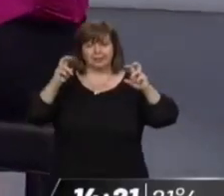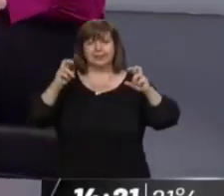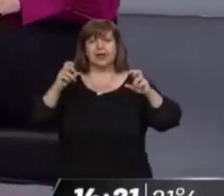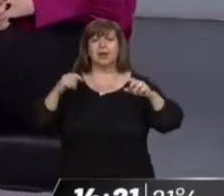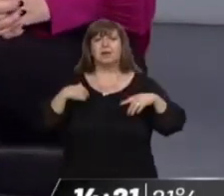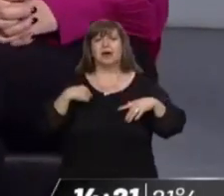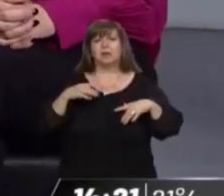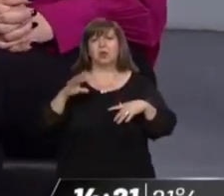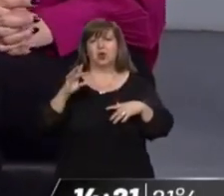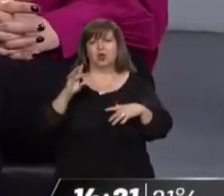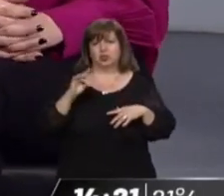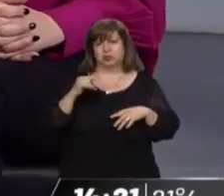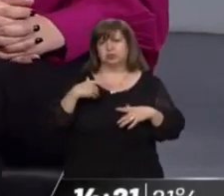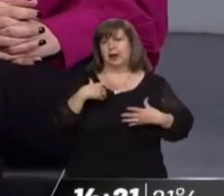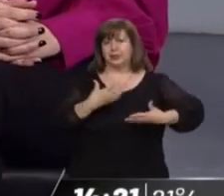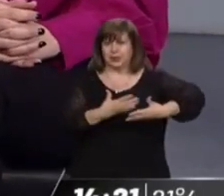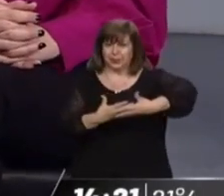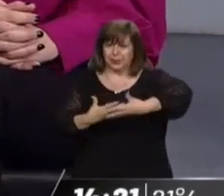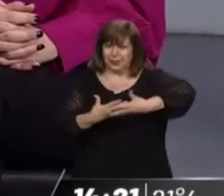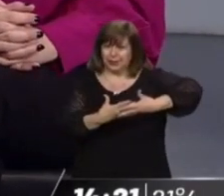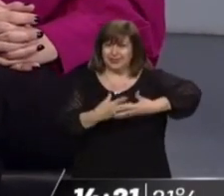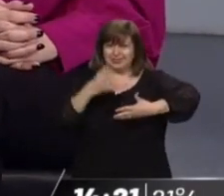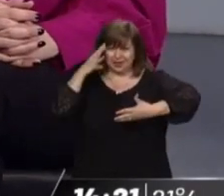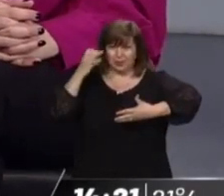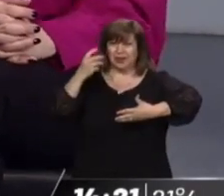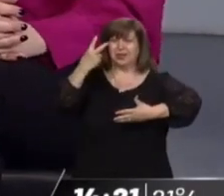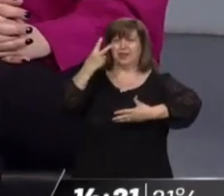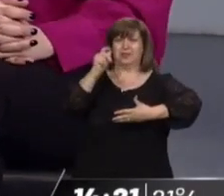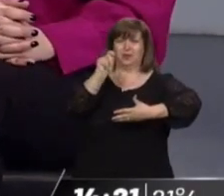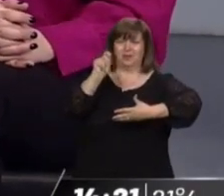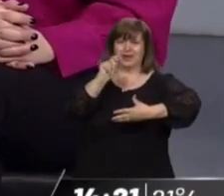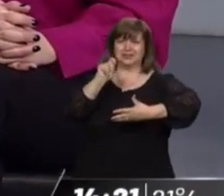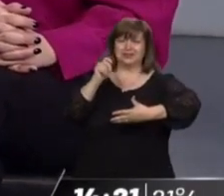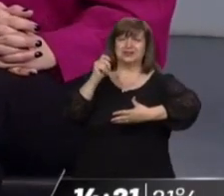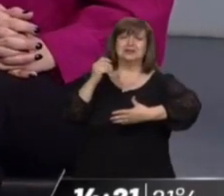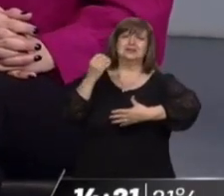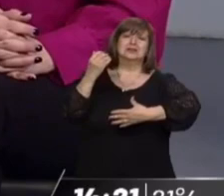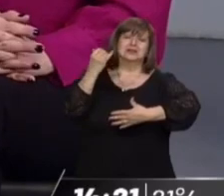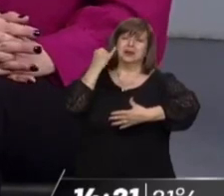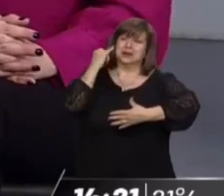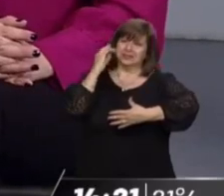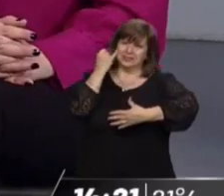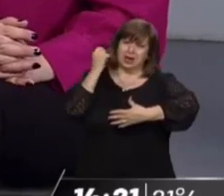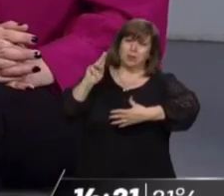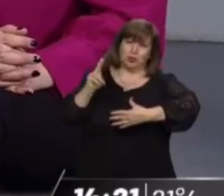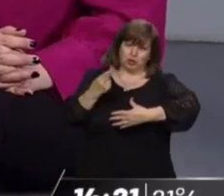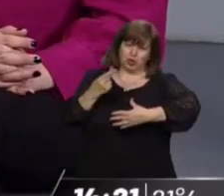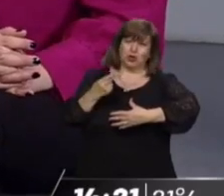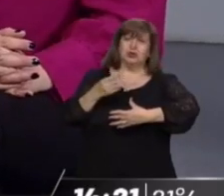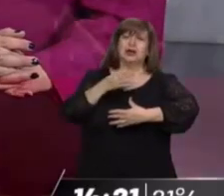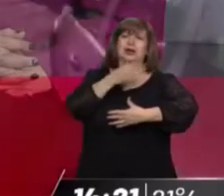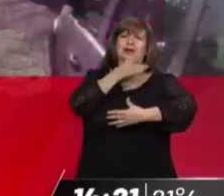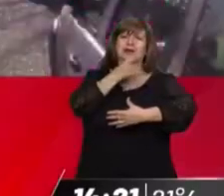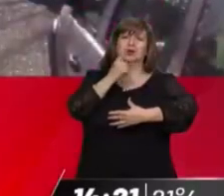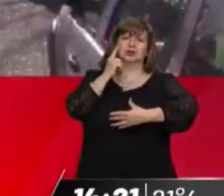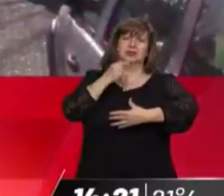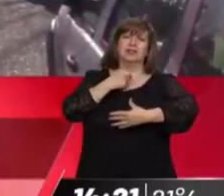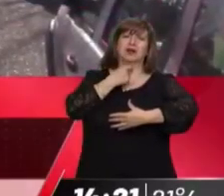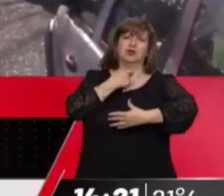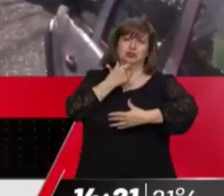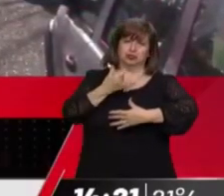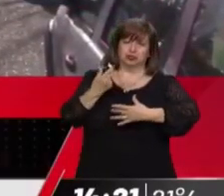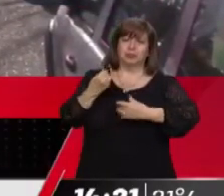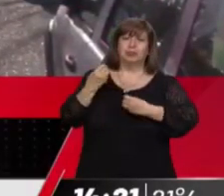En la provincia de Mendoza, la bebita de apenas 2 meses que murió el pasado 14 de agosto, víctima de abusos y de